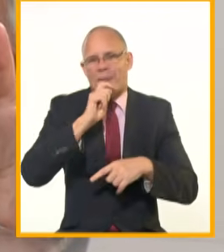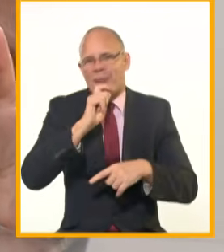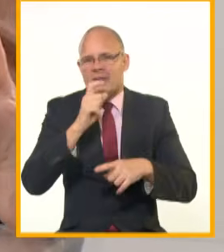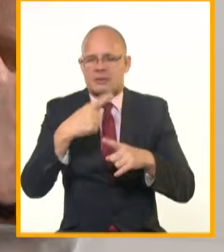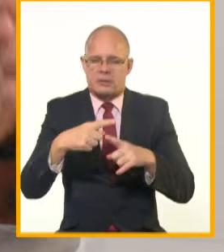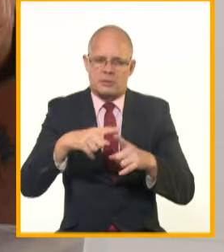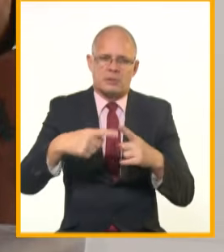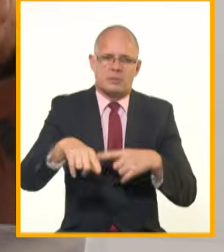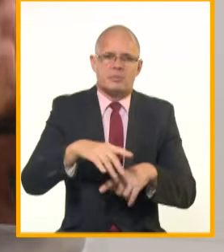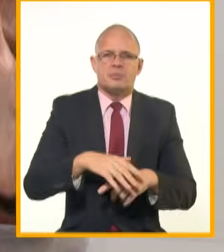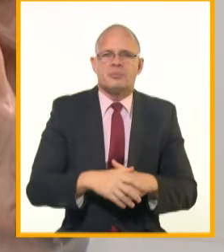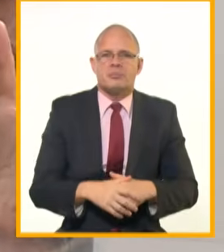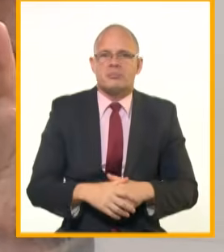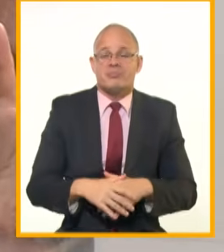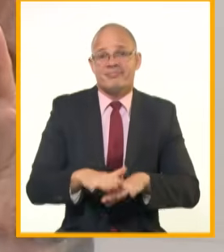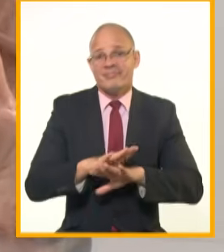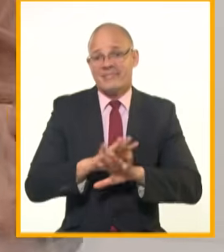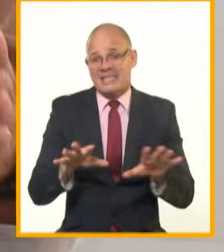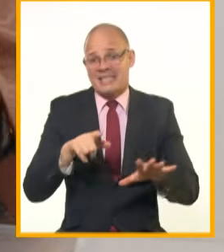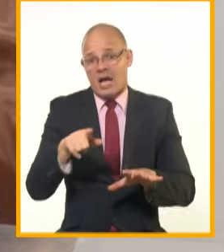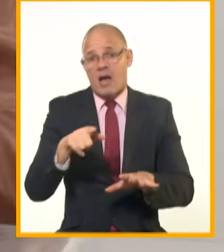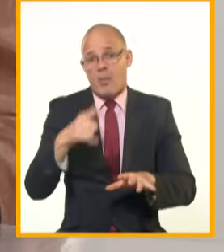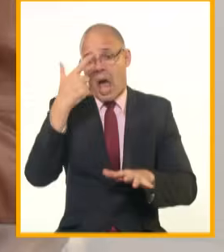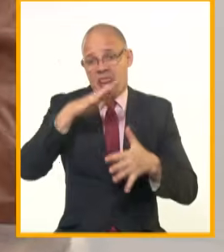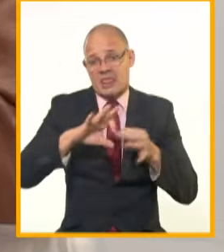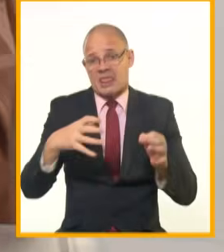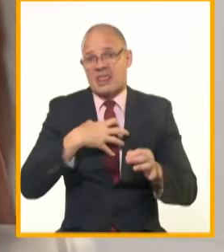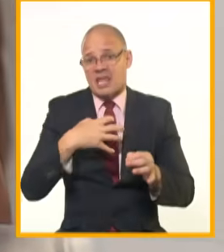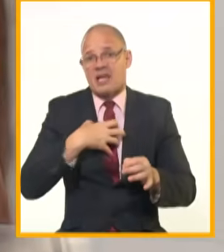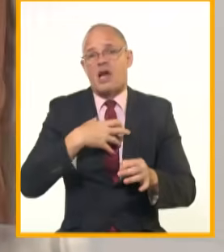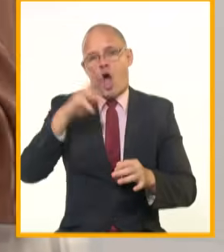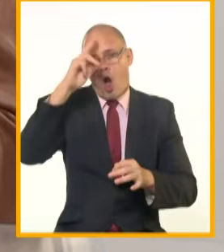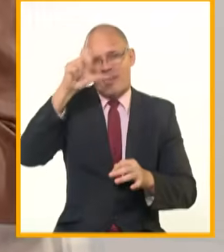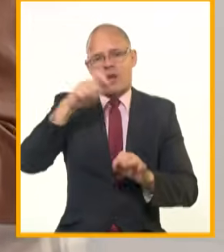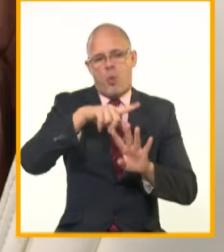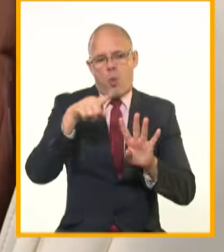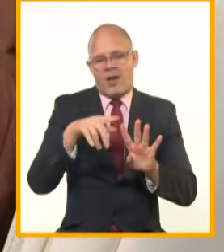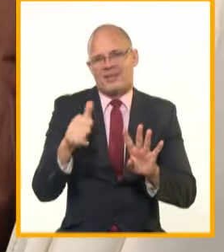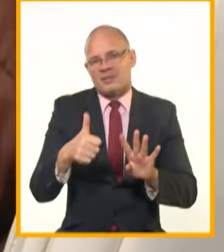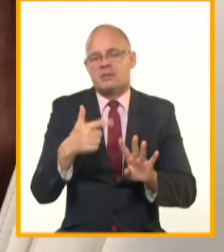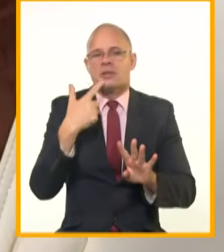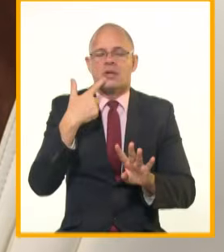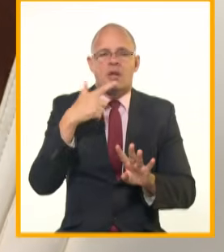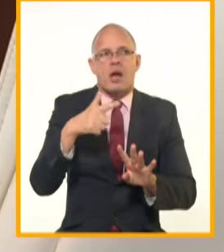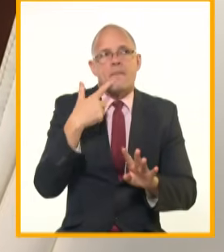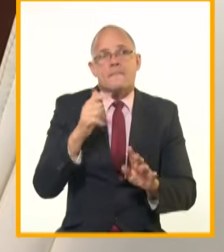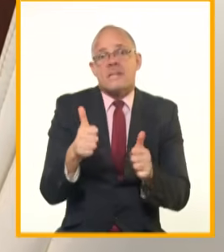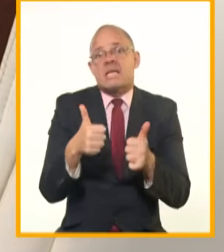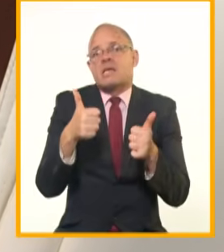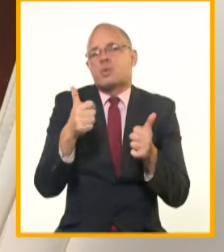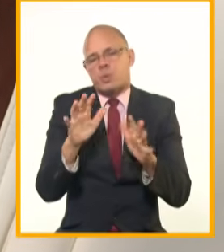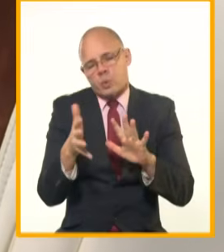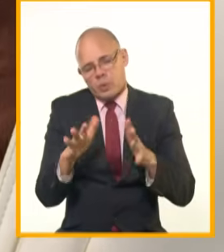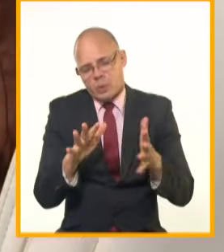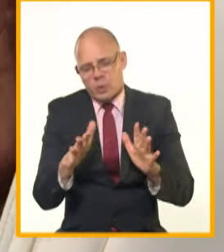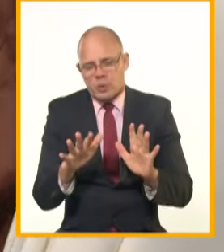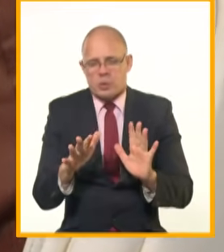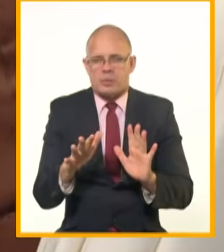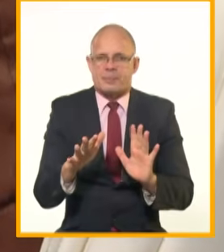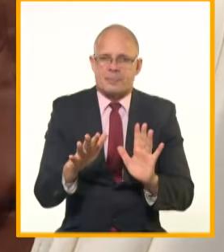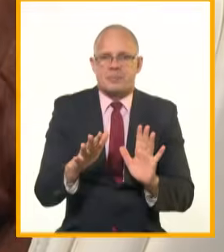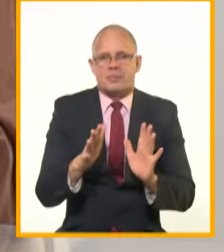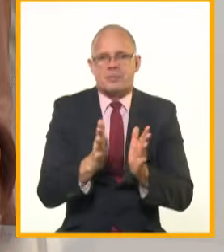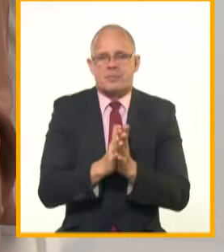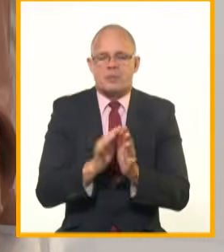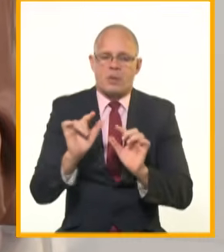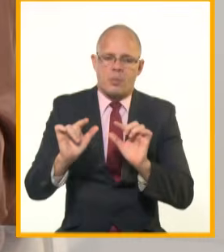cuenta con una infraestructura hospitalaria, que no es la ideal, porque no es como una otra capital, que tú tienes